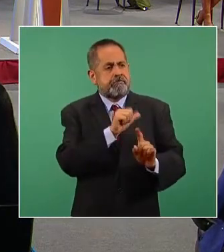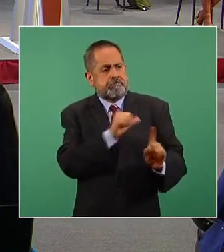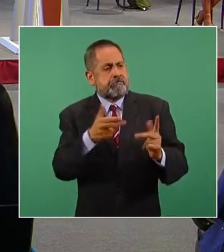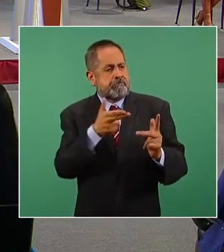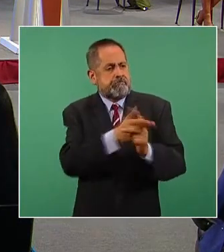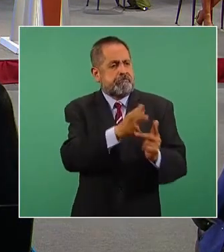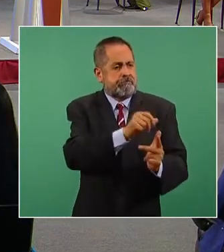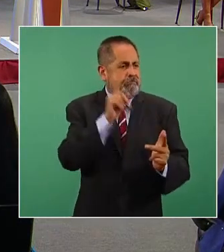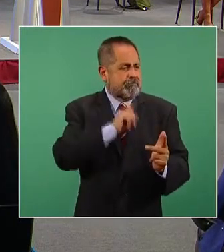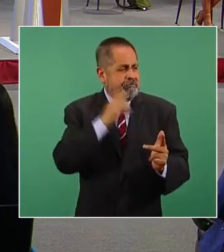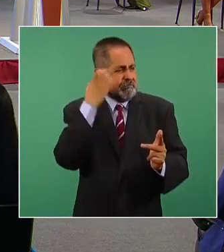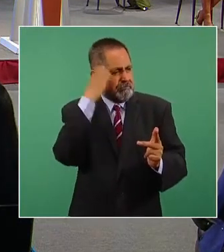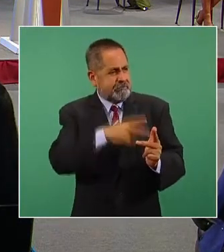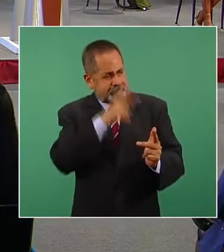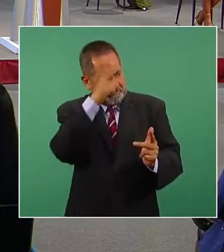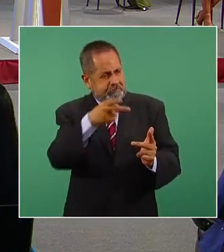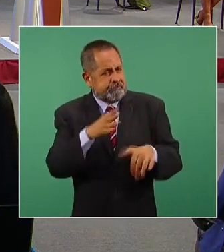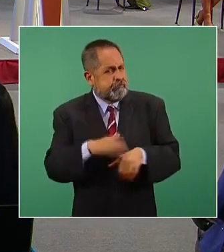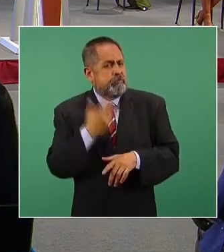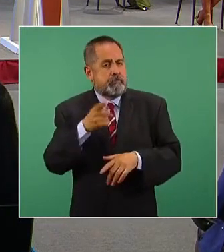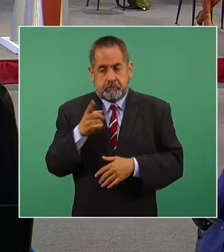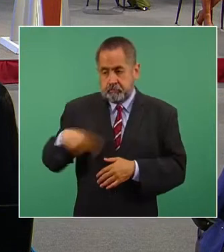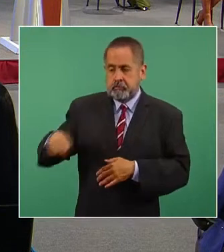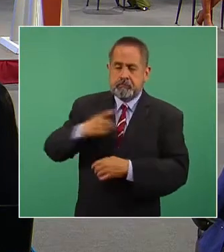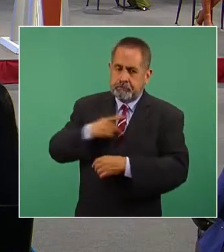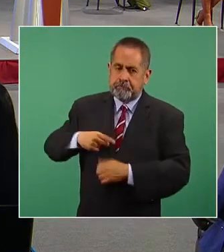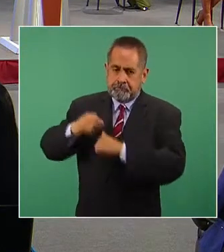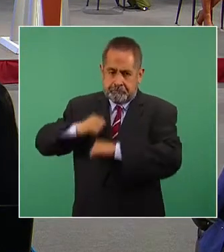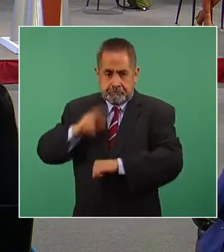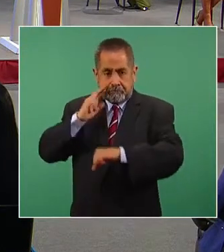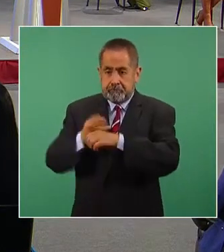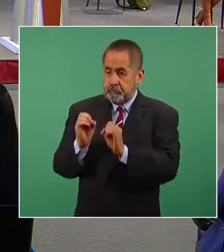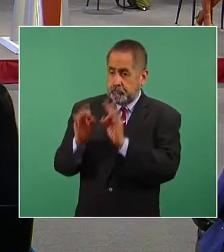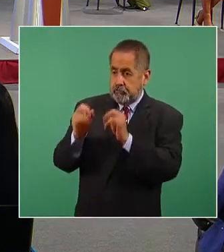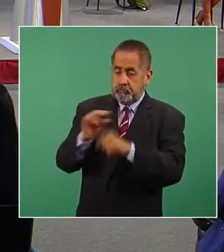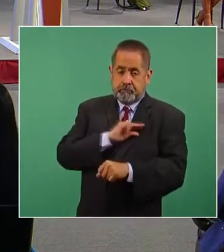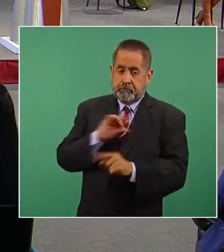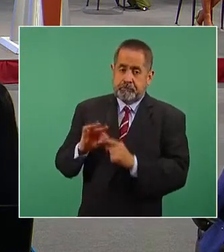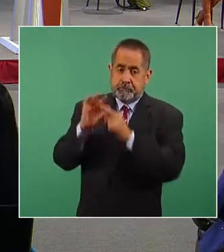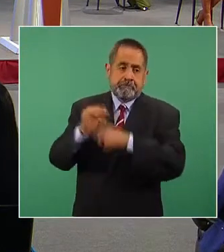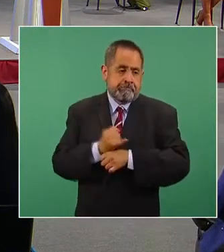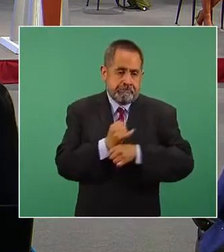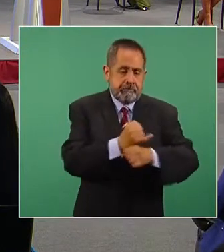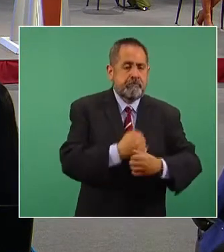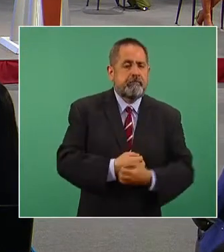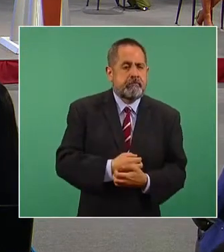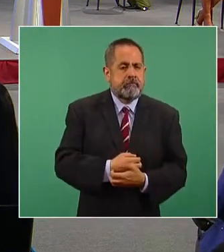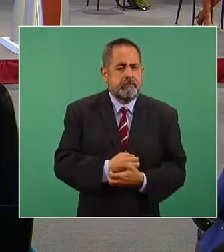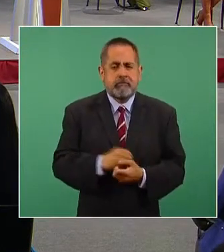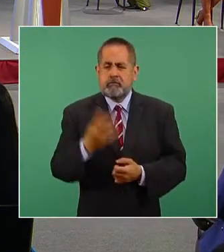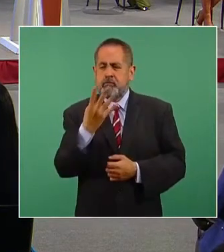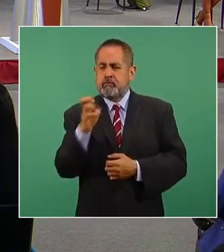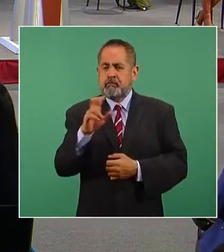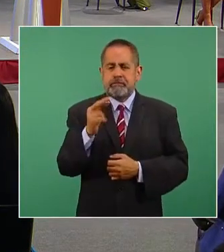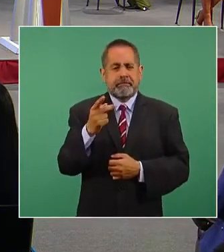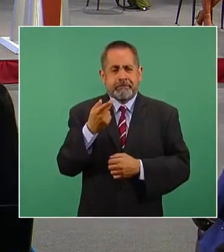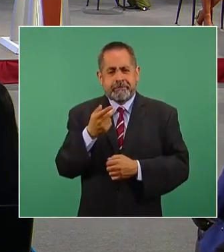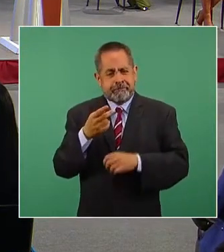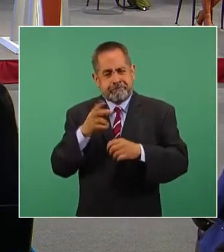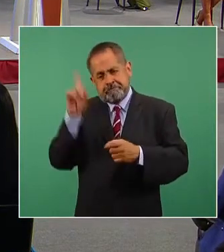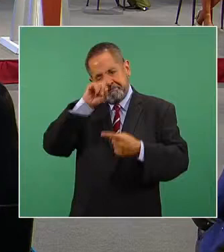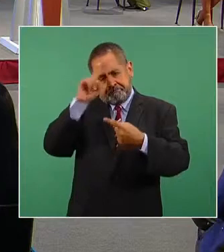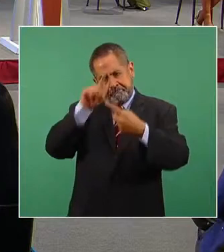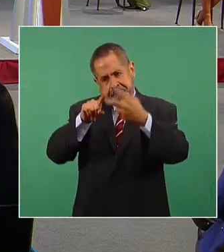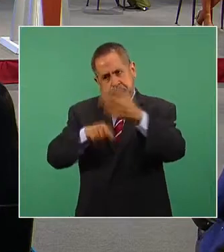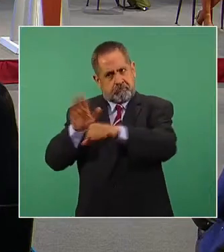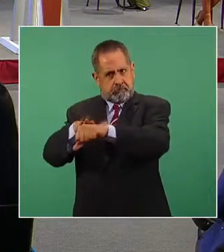mujeres. Señalar que, desafortunadamente, de las 425 medidas recomendadas a las entidades